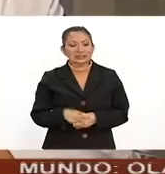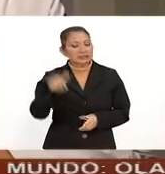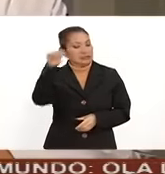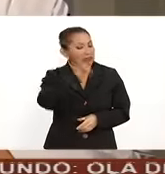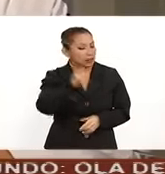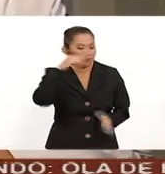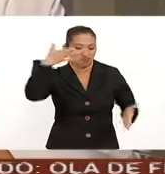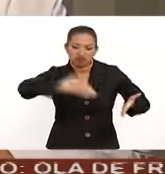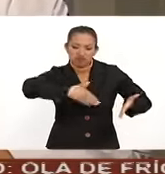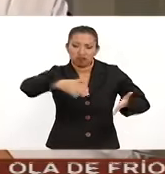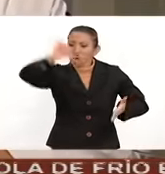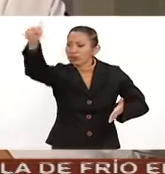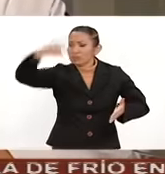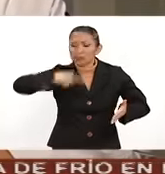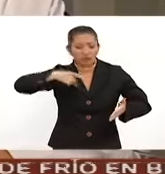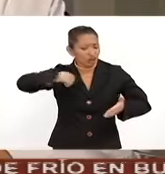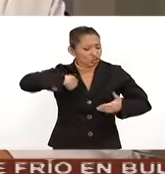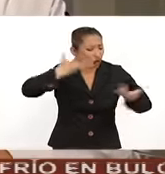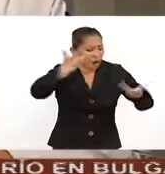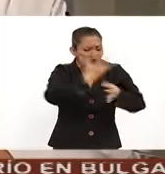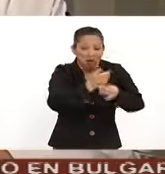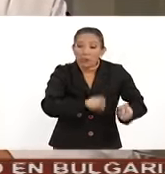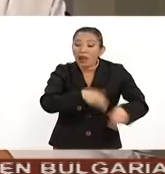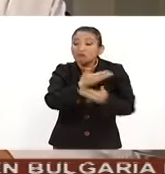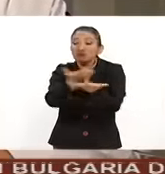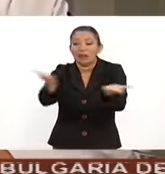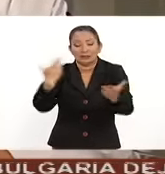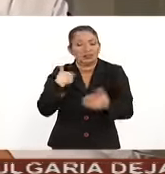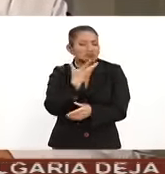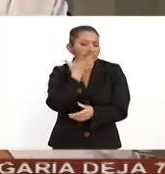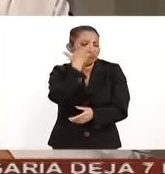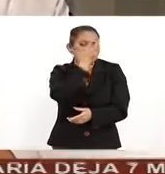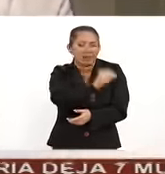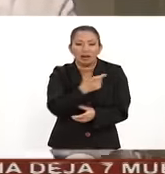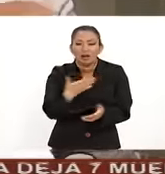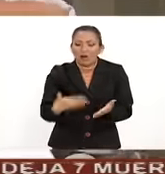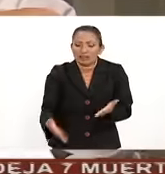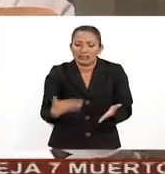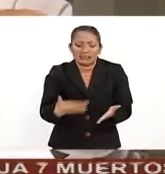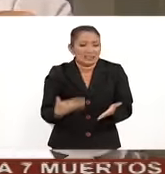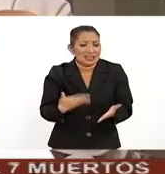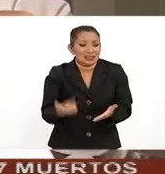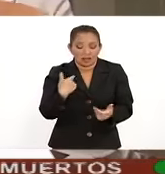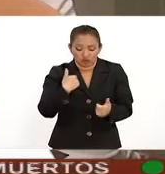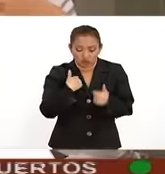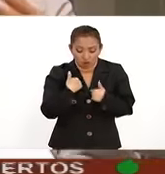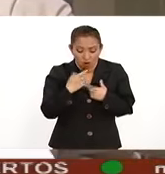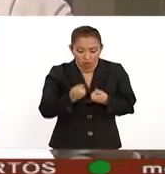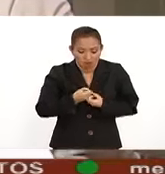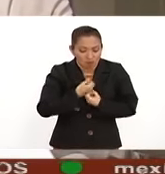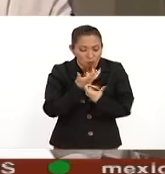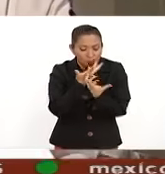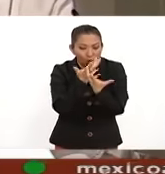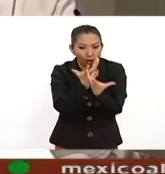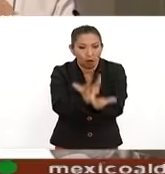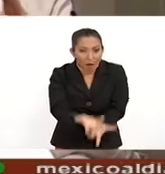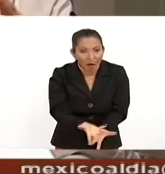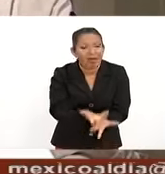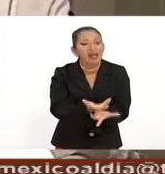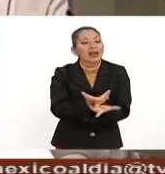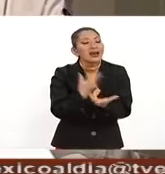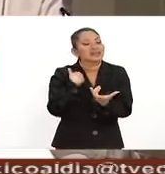Siempre cocino para los demás, siempre. Y eso creo que es lo más bonito de la cocina. Que al cocinar tú te estás entregando,